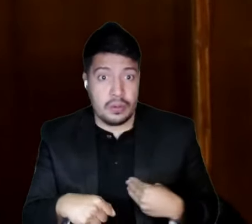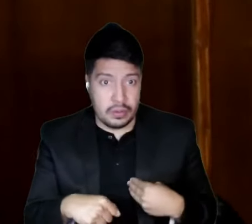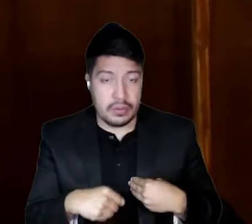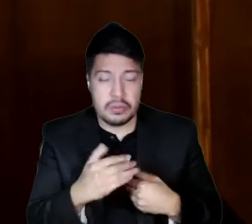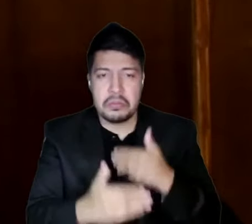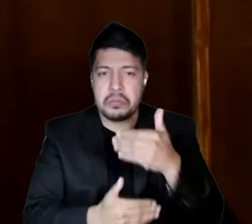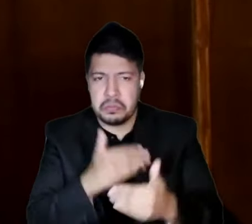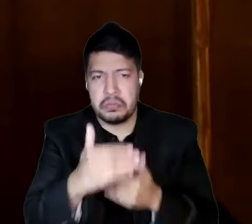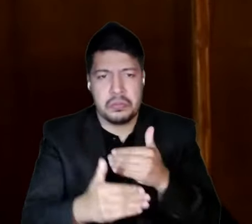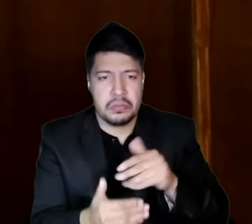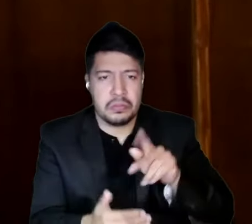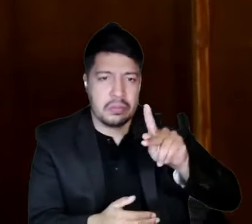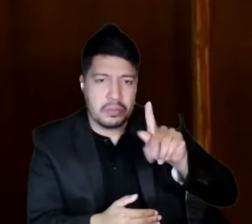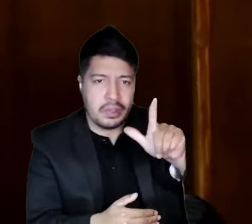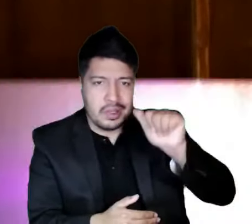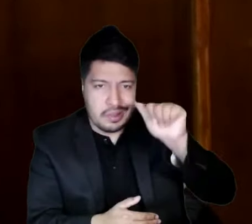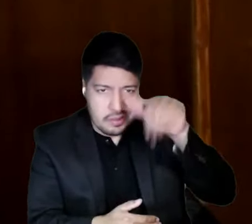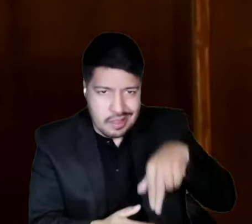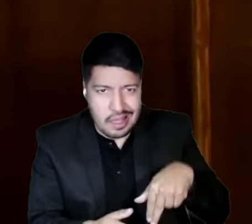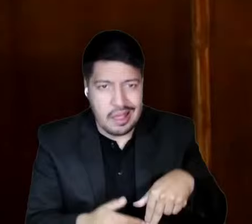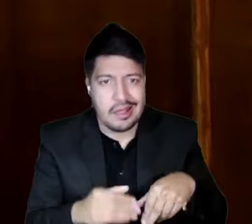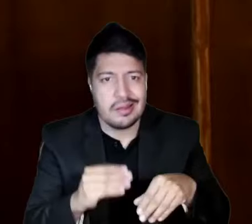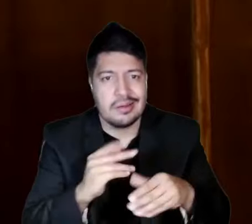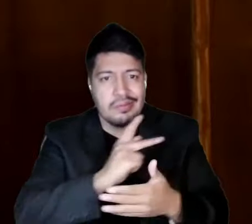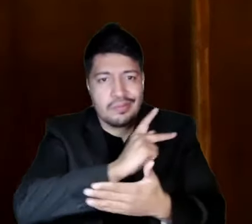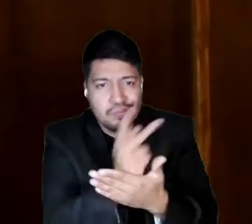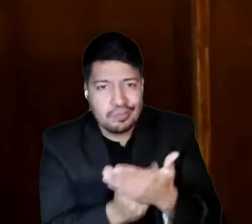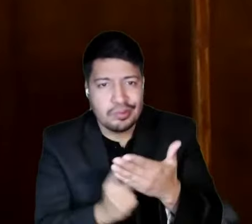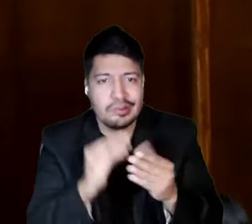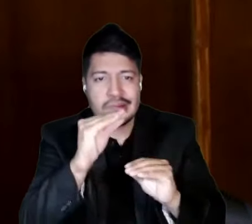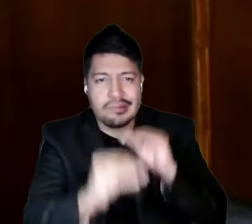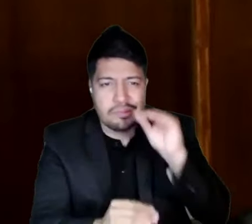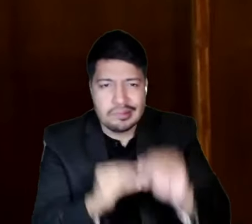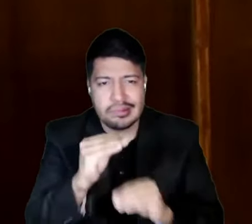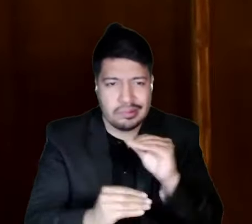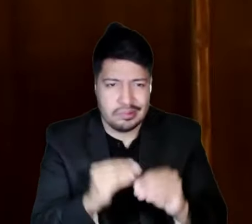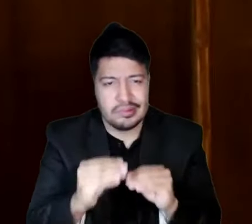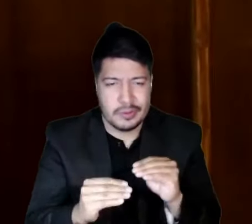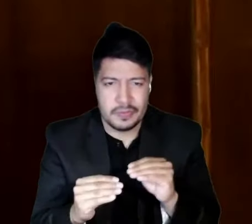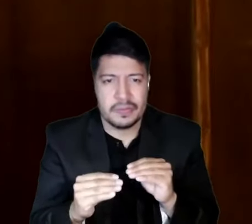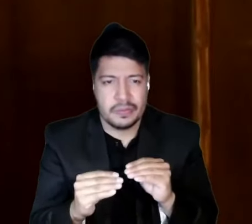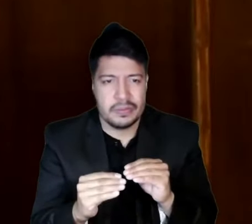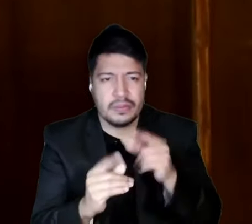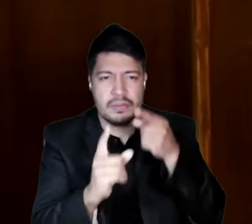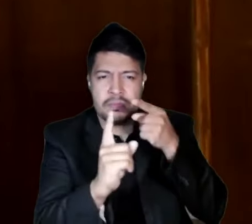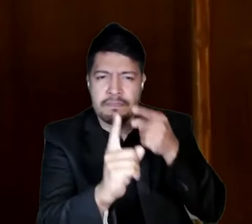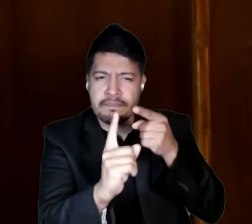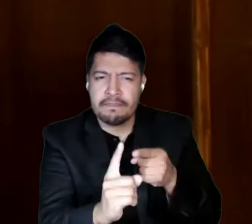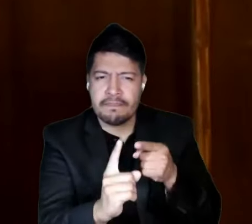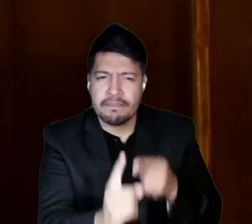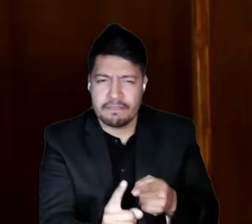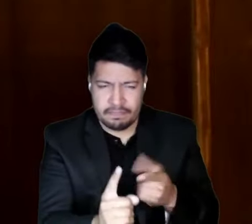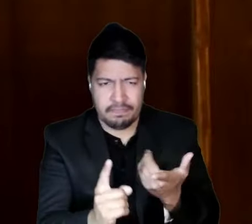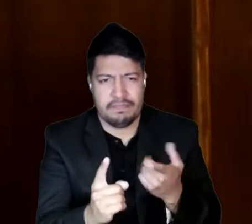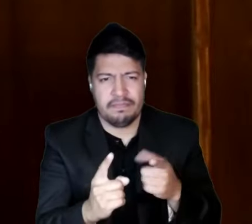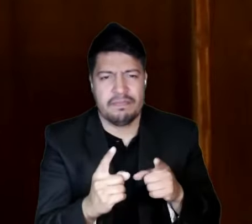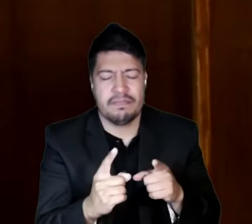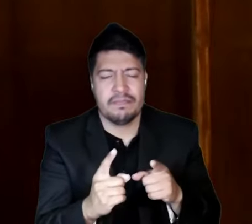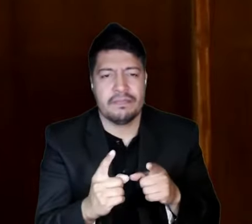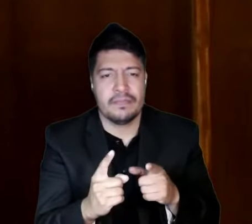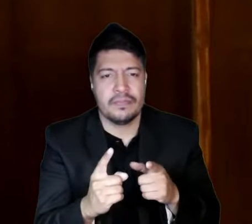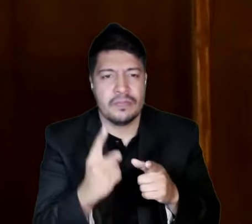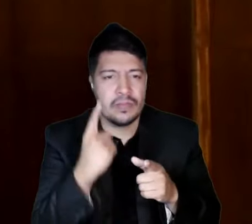y sus programas los cuales deben contener un diagnóstico prospectiva objetivos metas estrategias